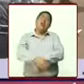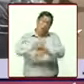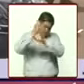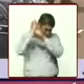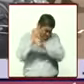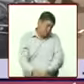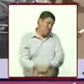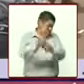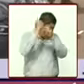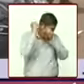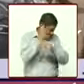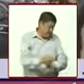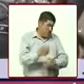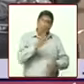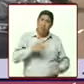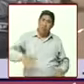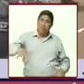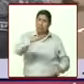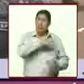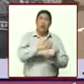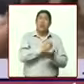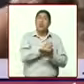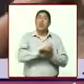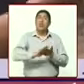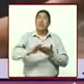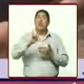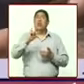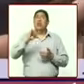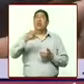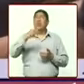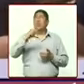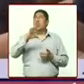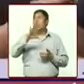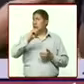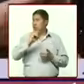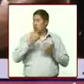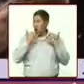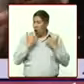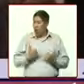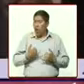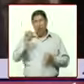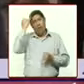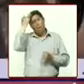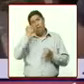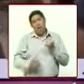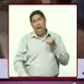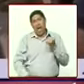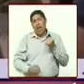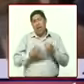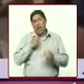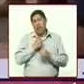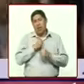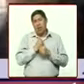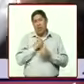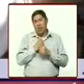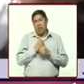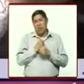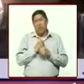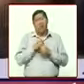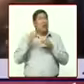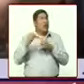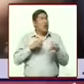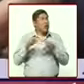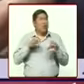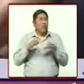fuego en el municipio de San Ignacio de Velasco y hoy día ha llegado la finalización de su misión, de manera que